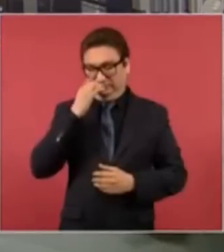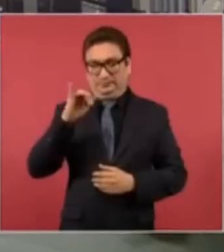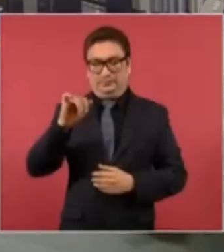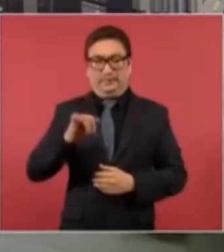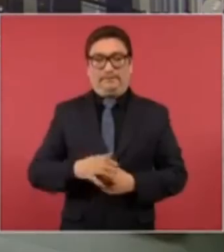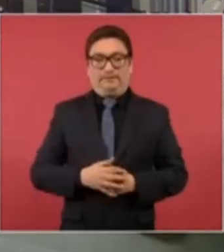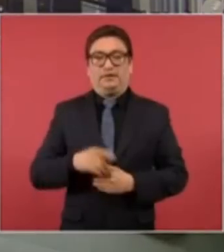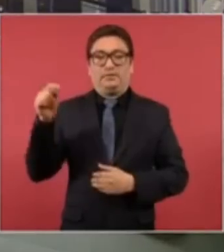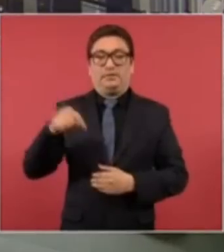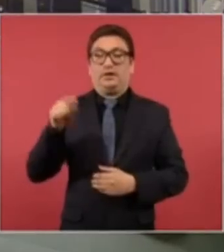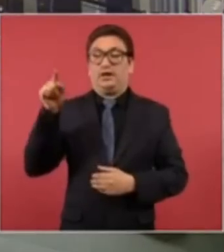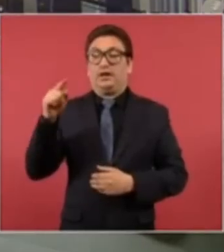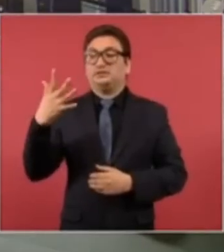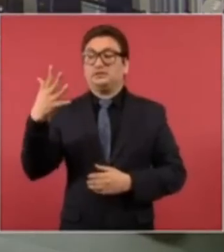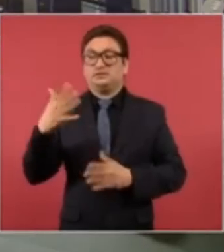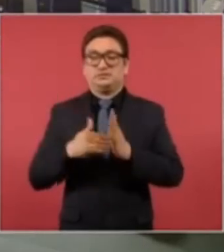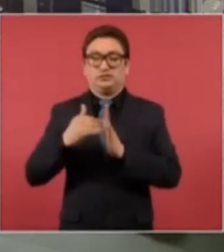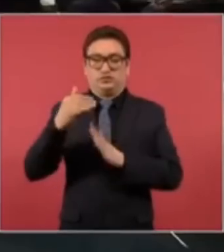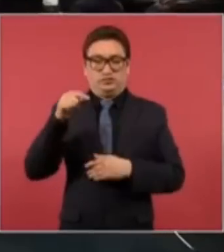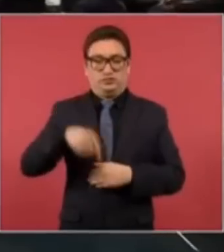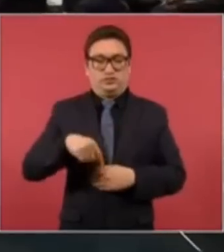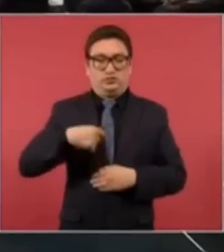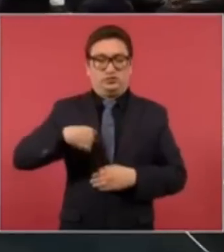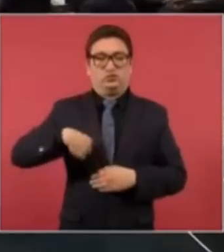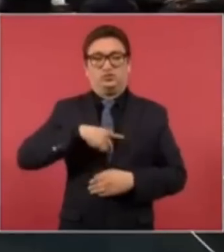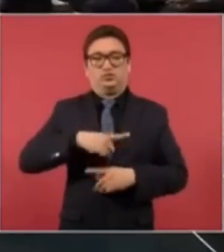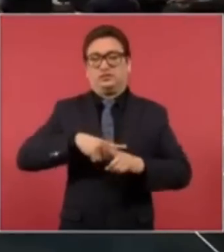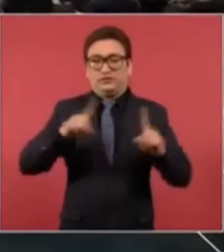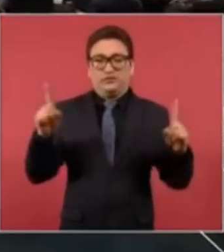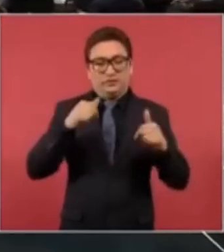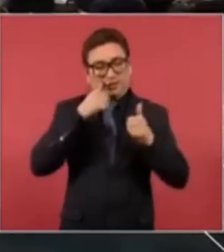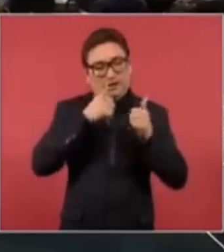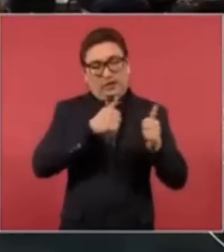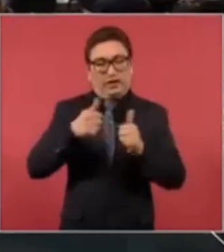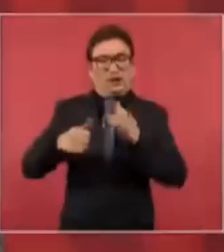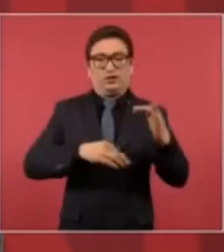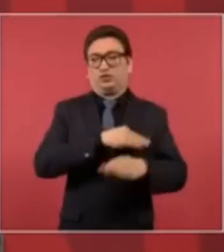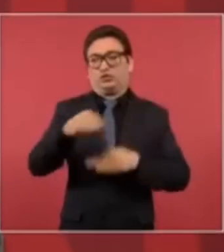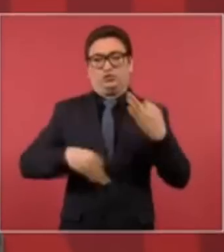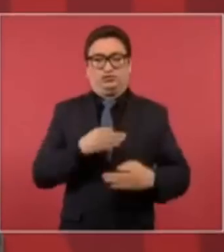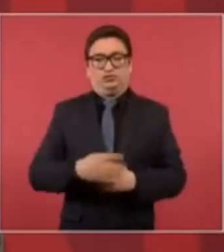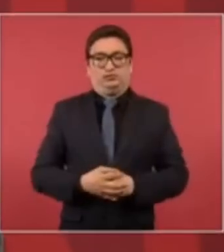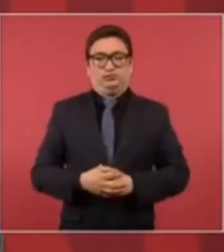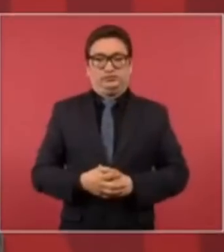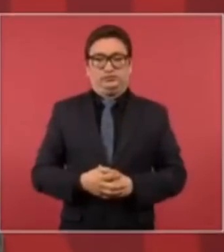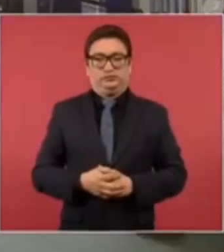Sí, pero acá son 5. No, pero nosotros tenemos que atender a todos.